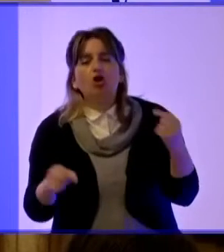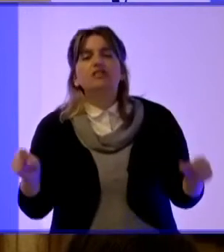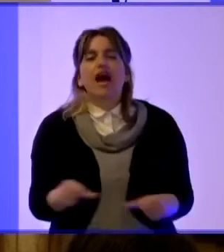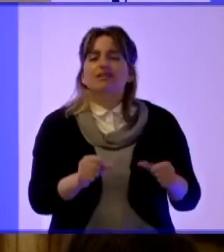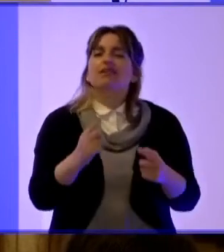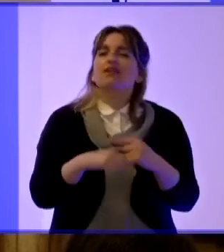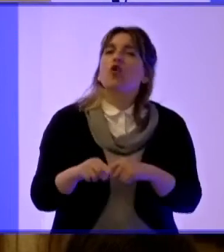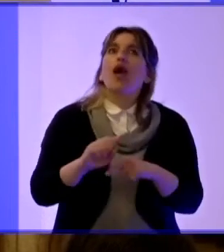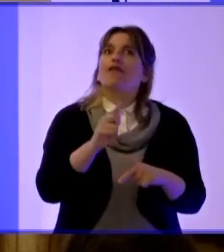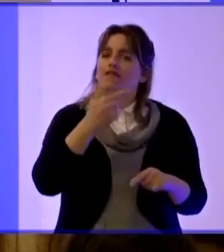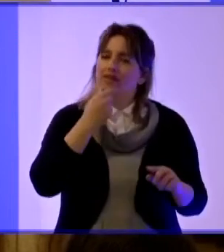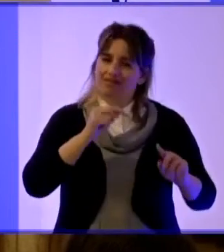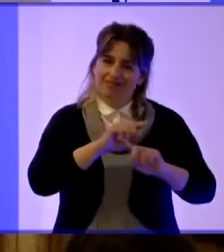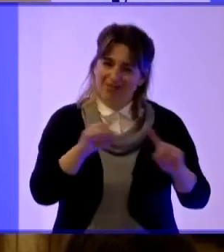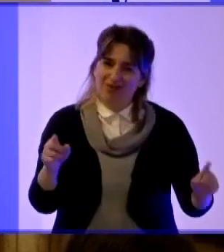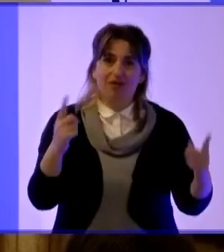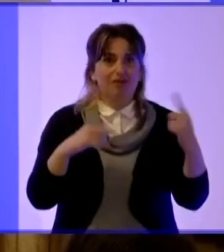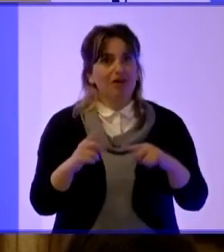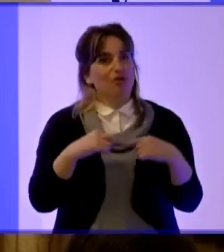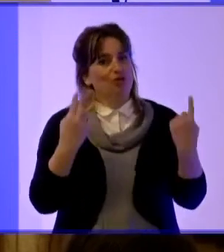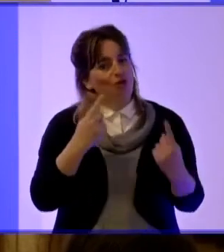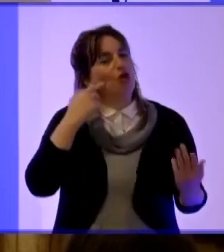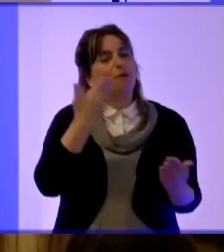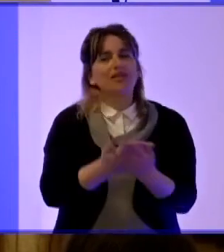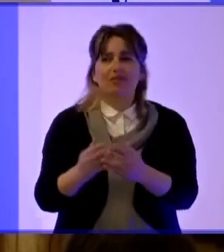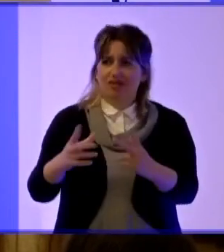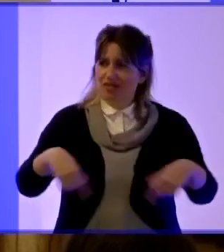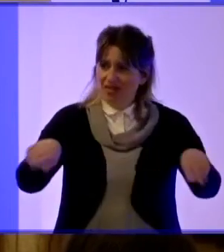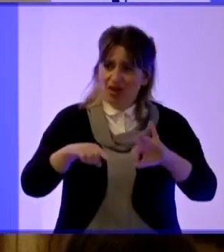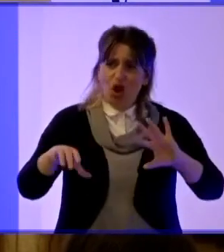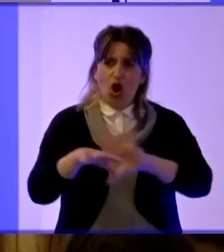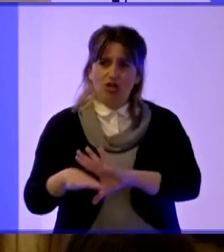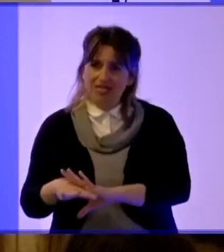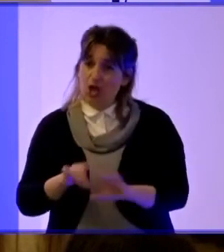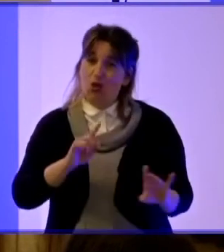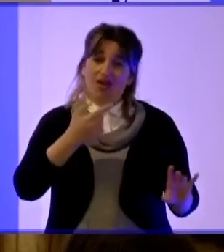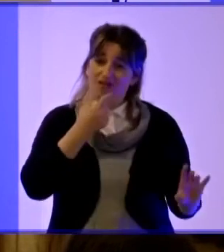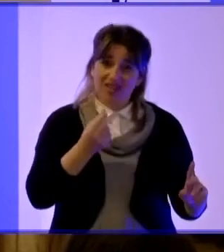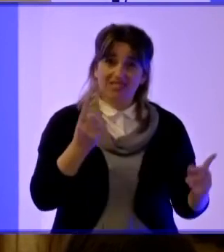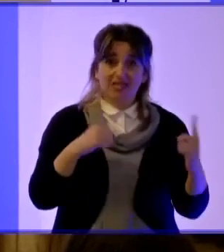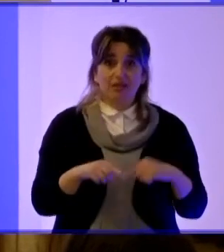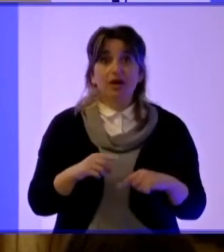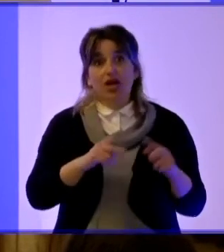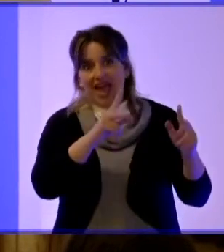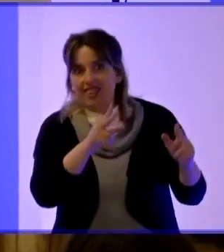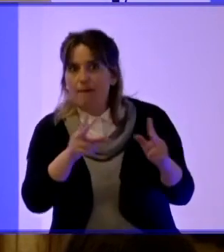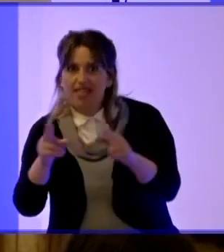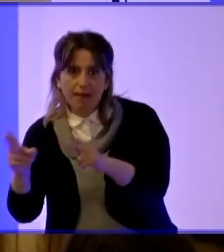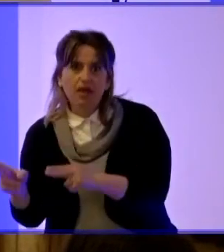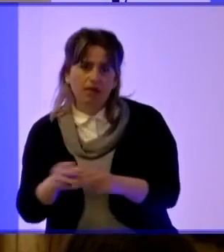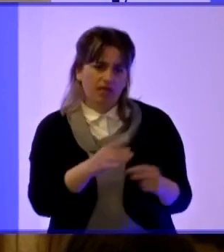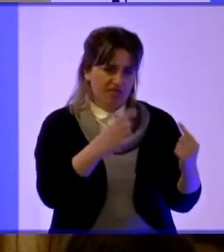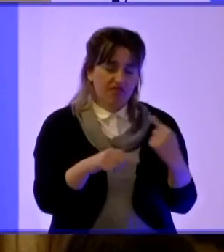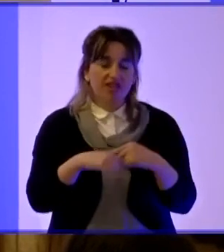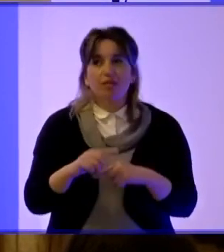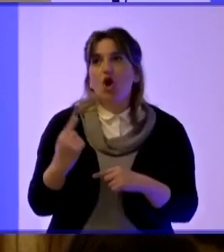camino arduo, creo que todos los emprendimientos ya lo dijeron, es muy difícil llegar a cada etapa, pero también con el talento